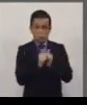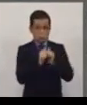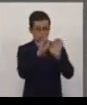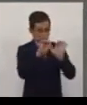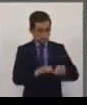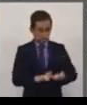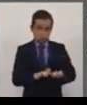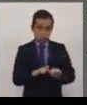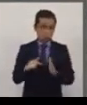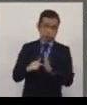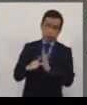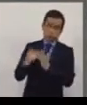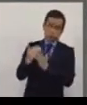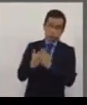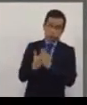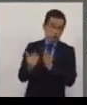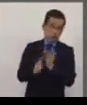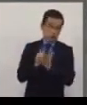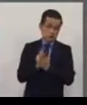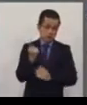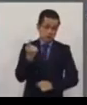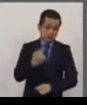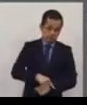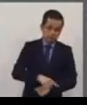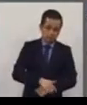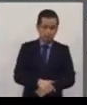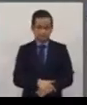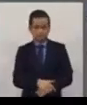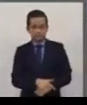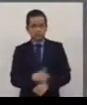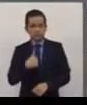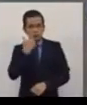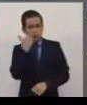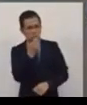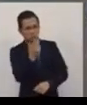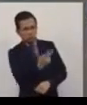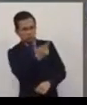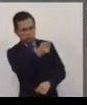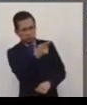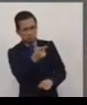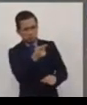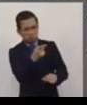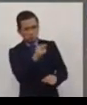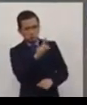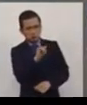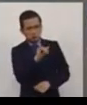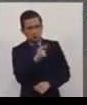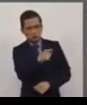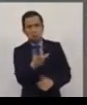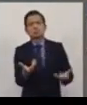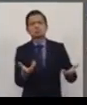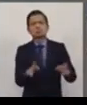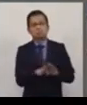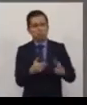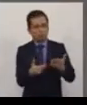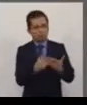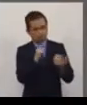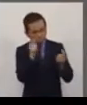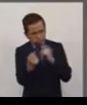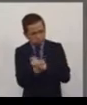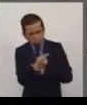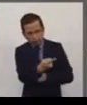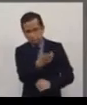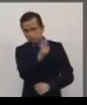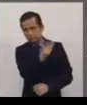como establece el procedimiento legal, pues preguntarte, Rosario, ¿qué te has hecho? ¿En qué te has convertido?